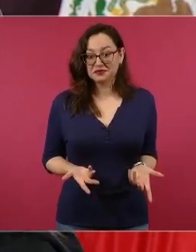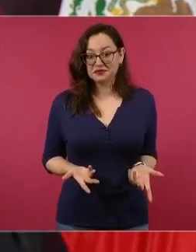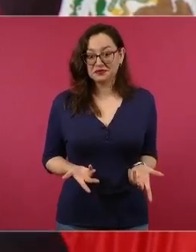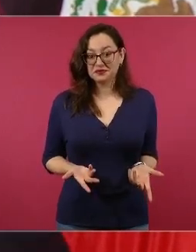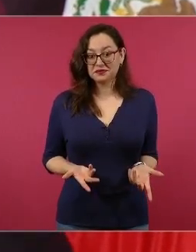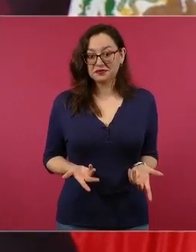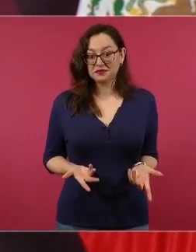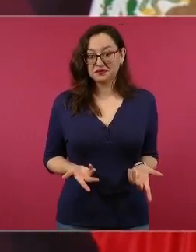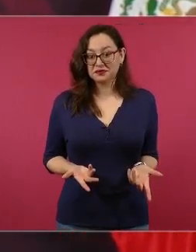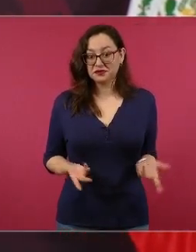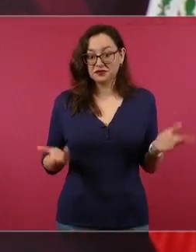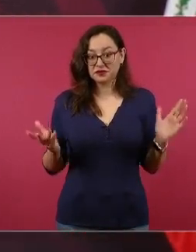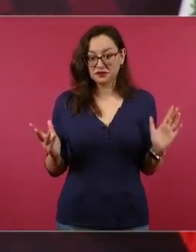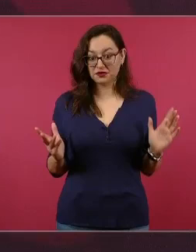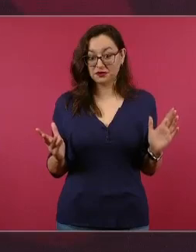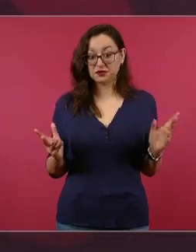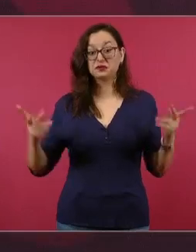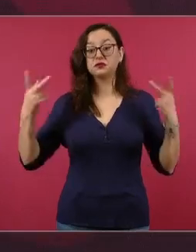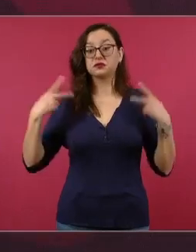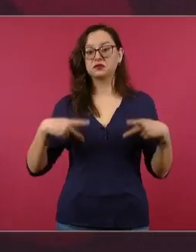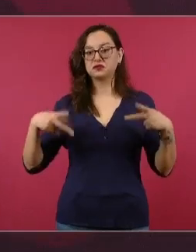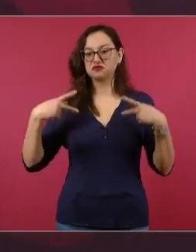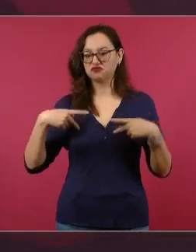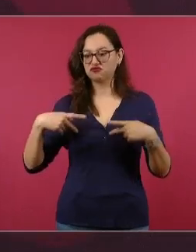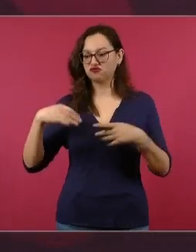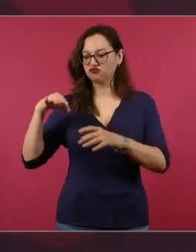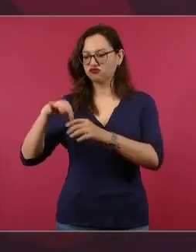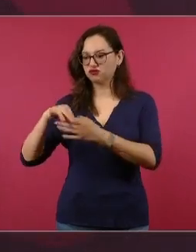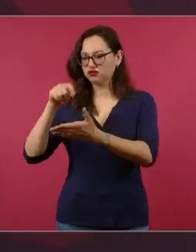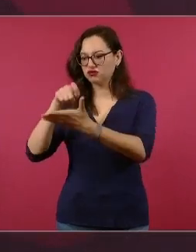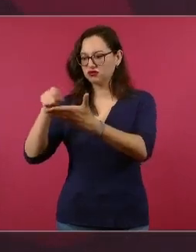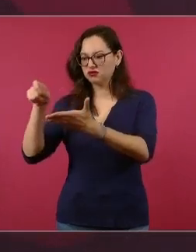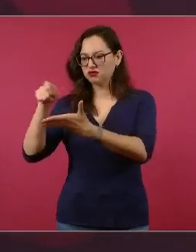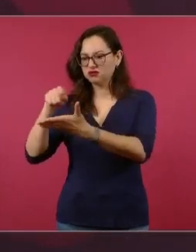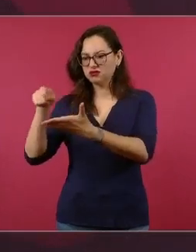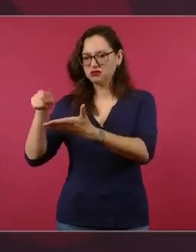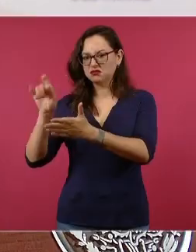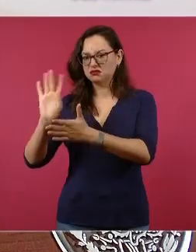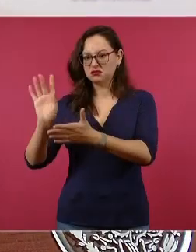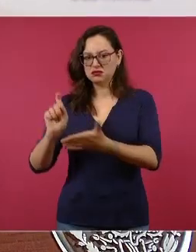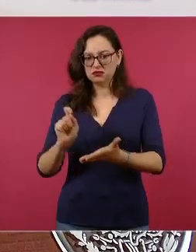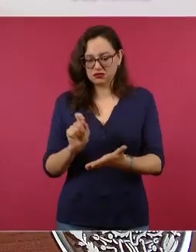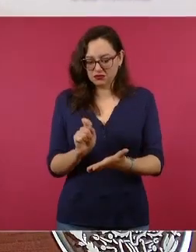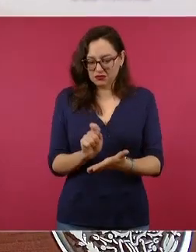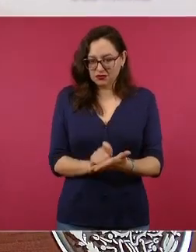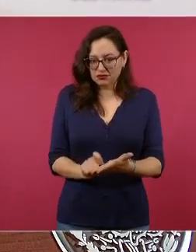Nada más poner el nombre en el espacio, ¿sí? No es